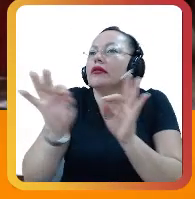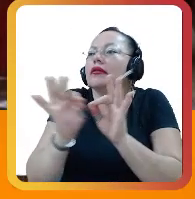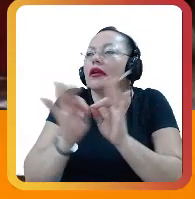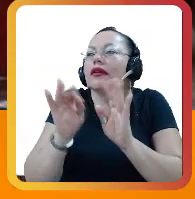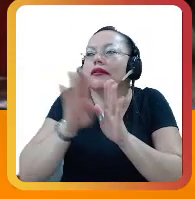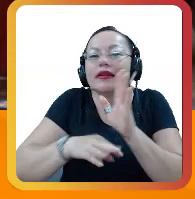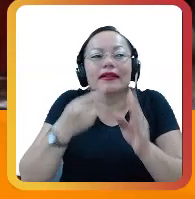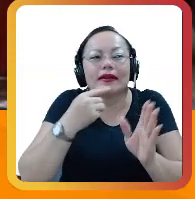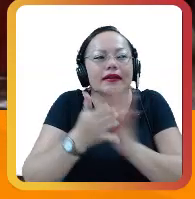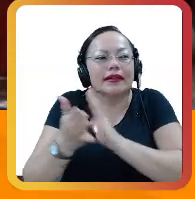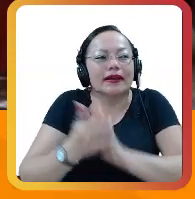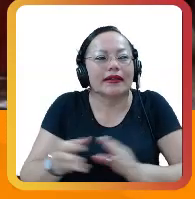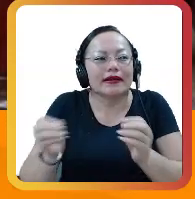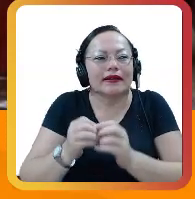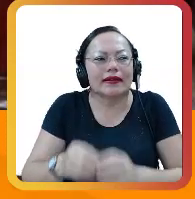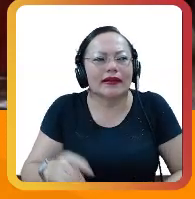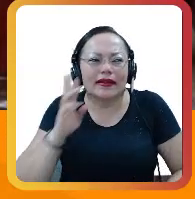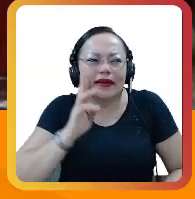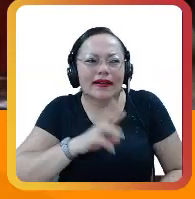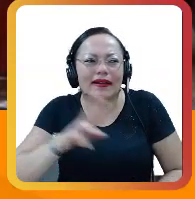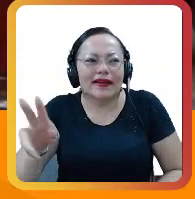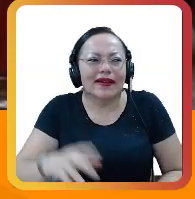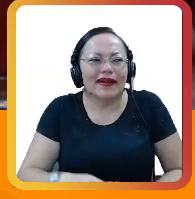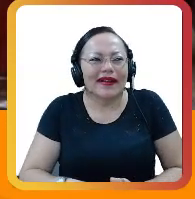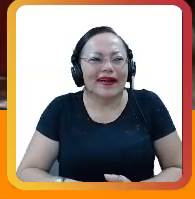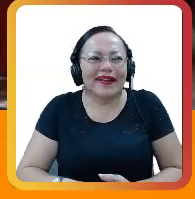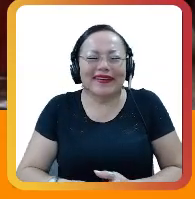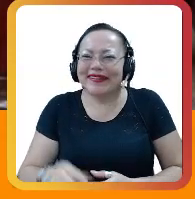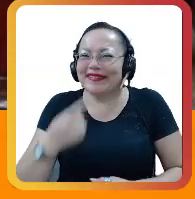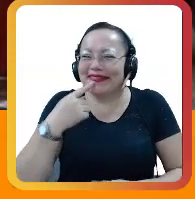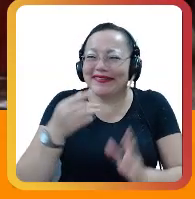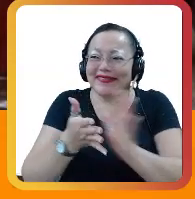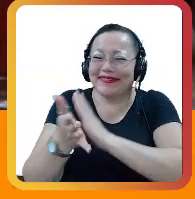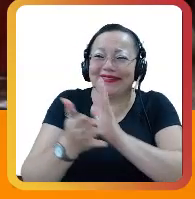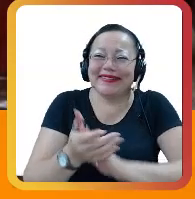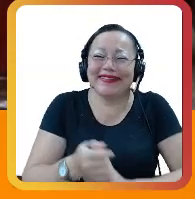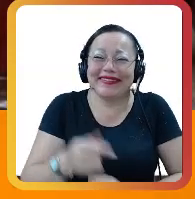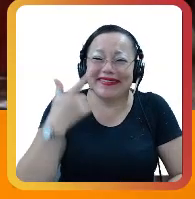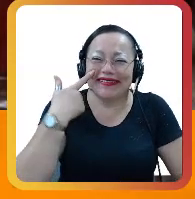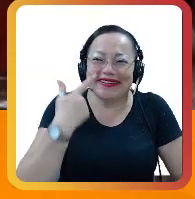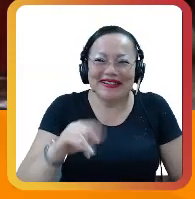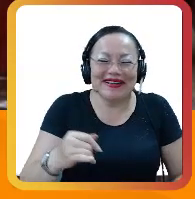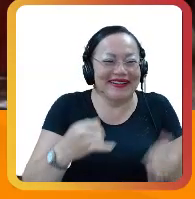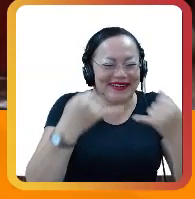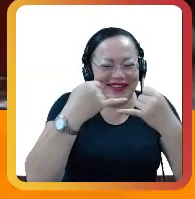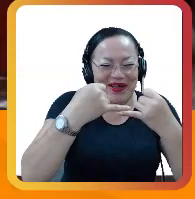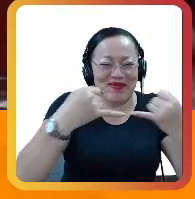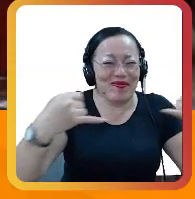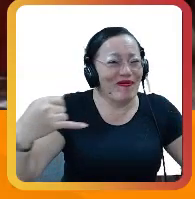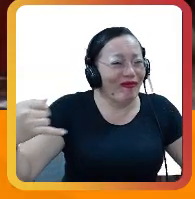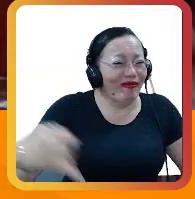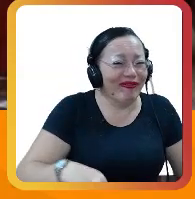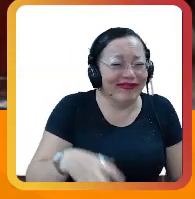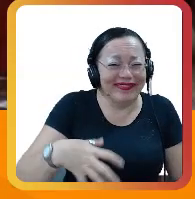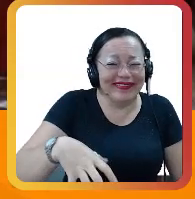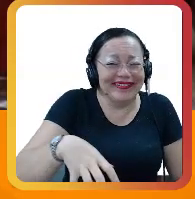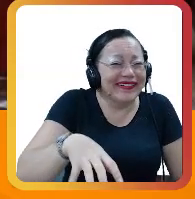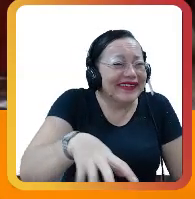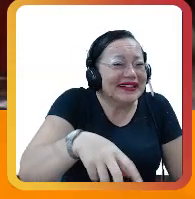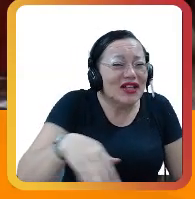que aparece en la pantalla es una remolacha, ¿no? No, no una colita de ratón, ¿cierto? No, una remolacha.